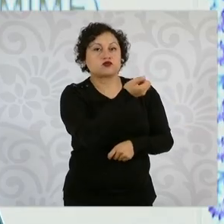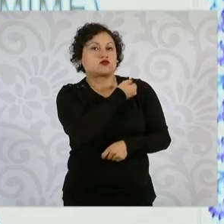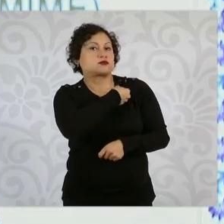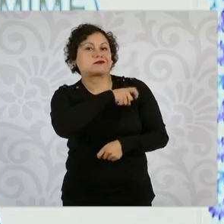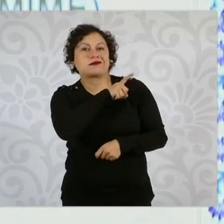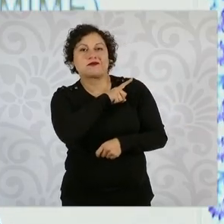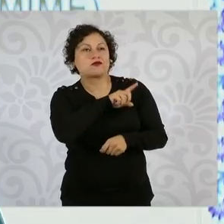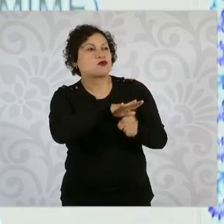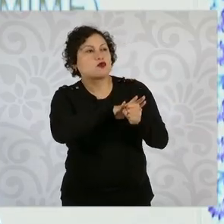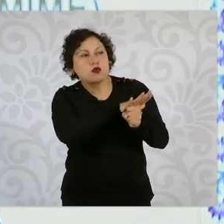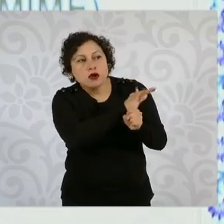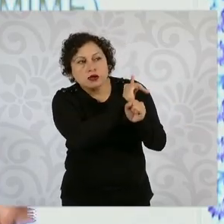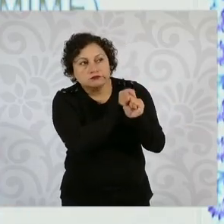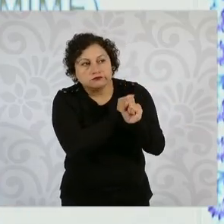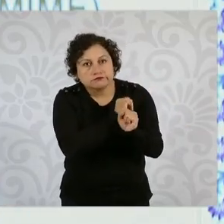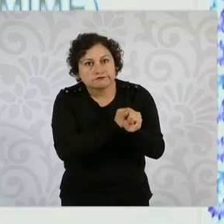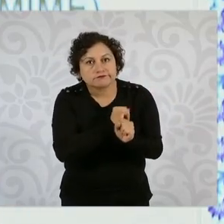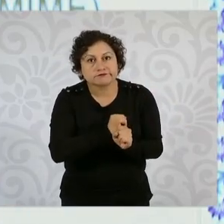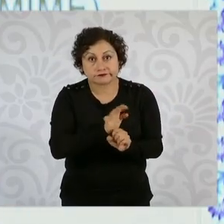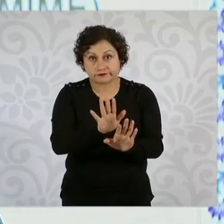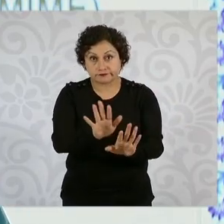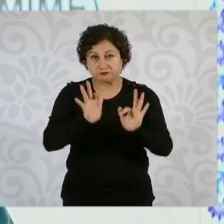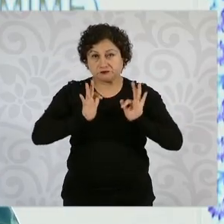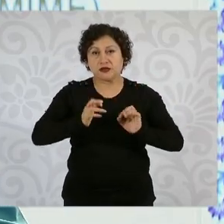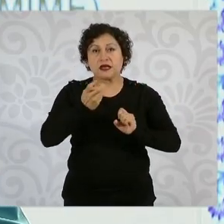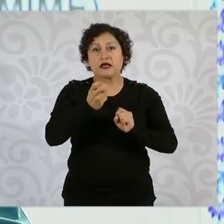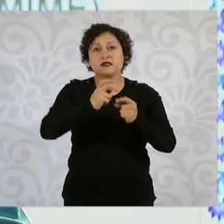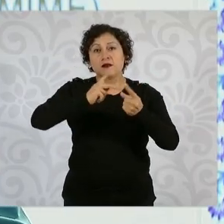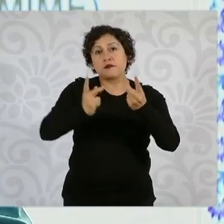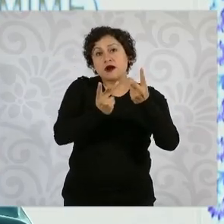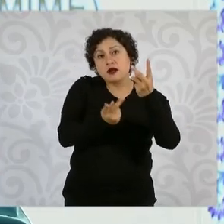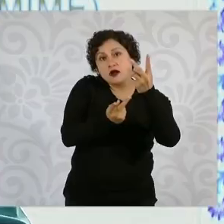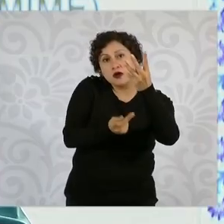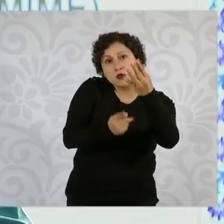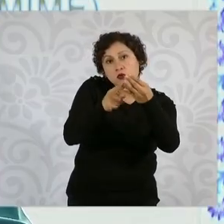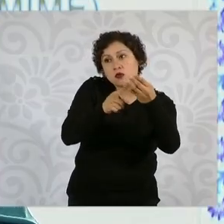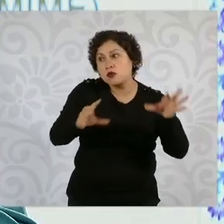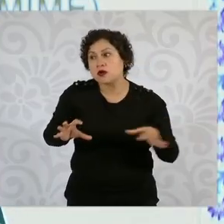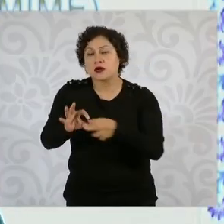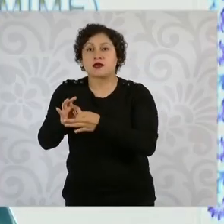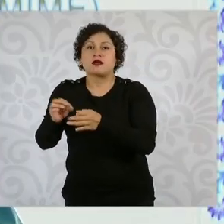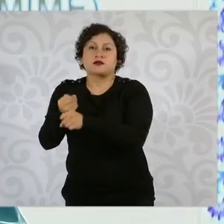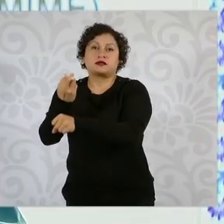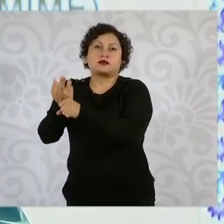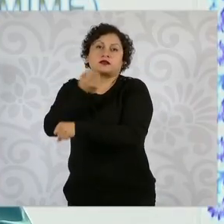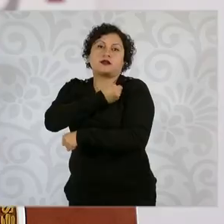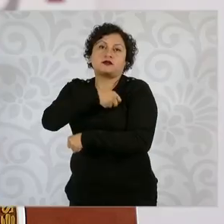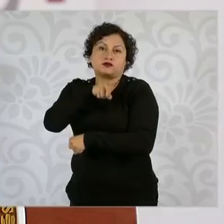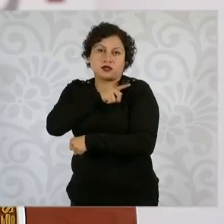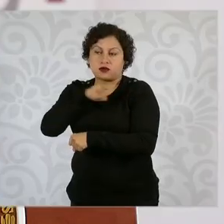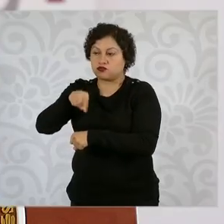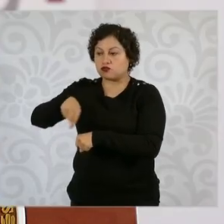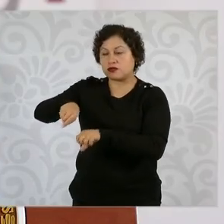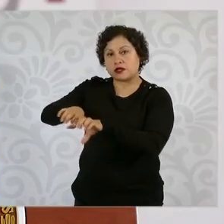cuestionario fue trabajado por meses con el secretario de Salud, con David Kersenovich y el